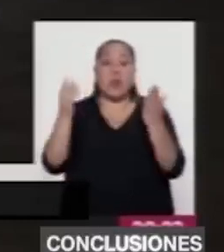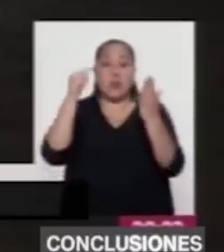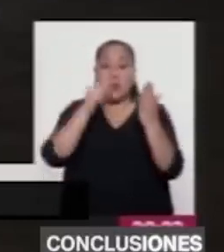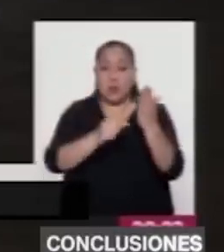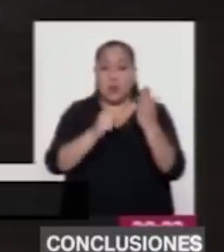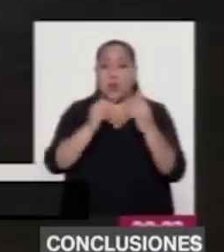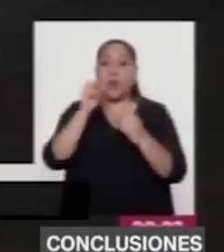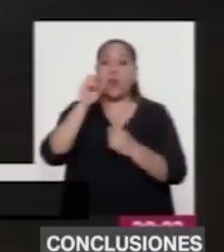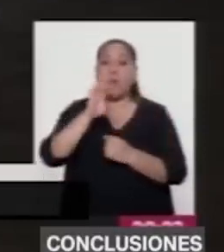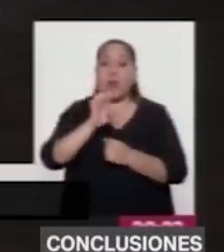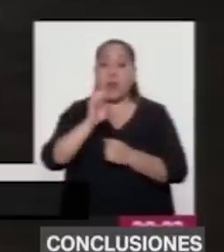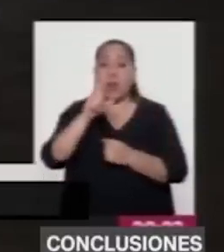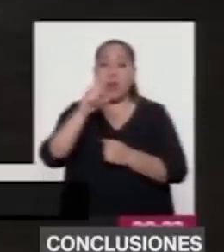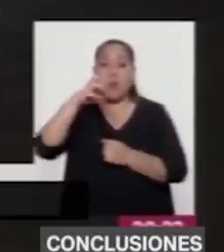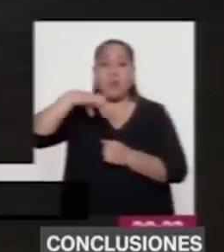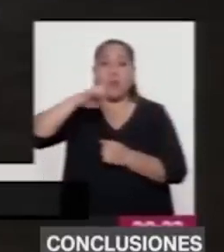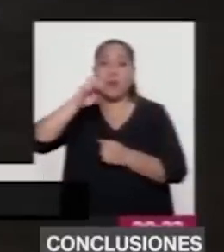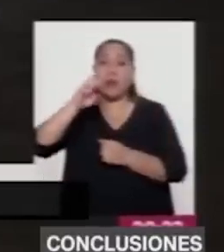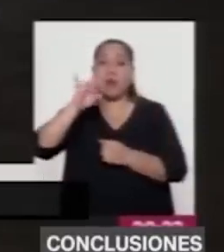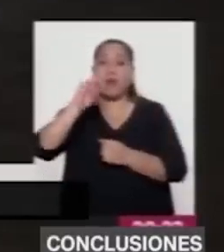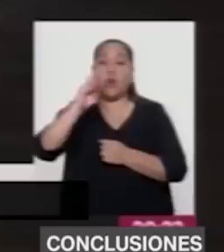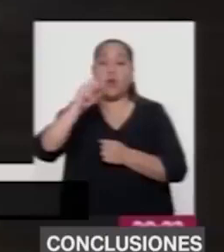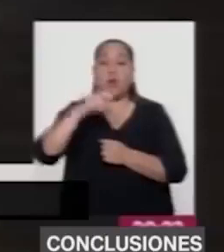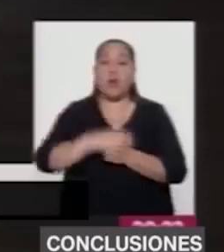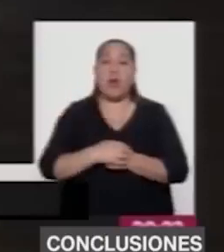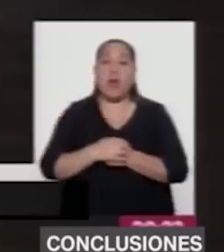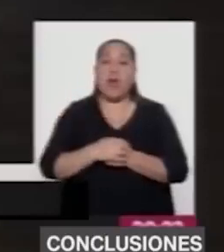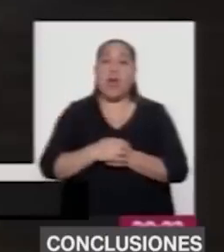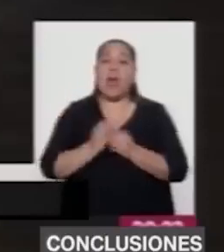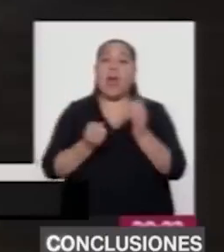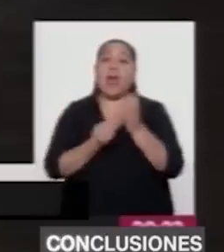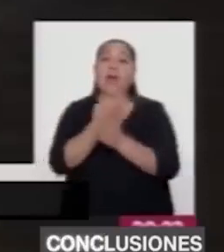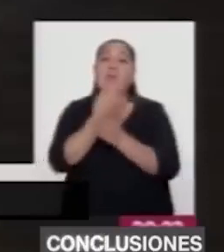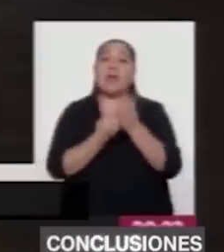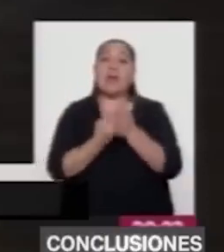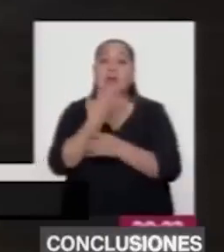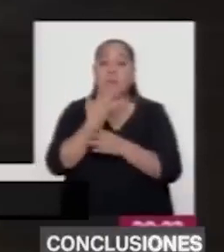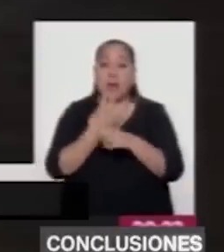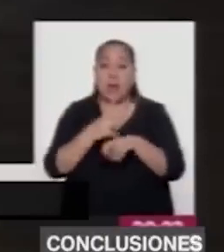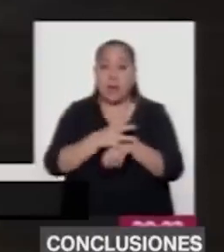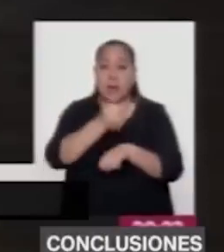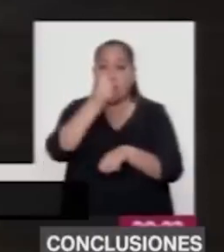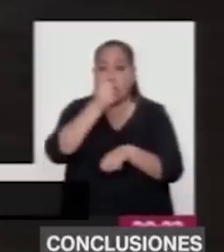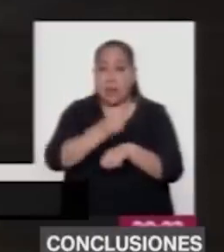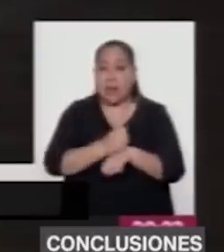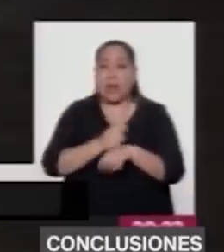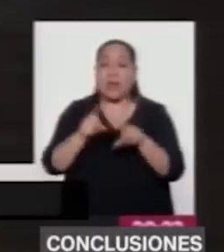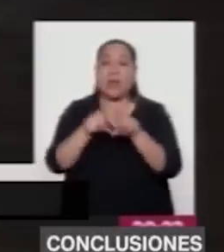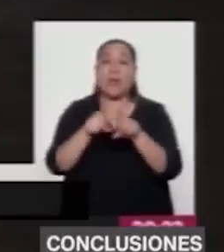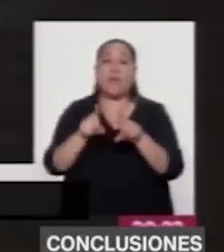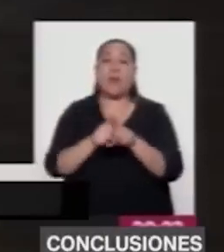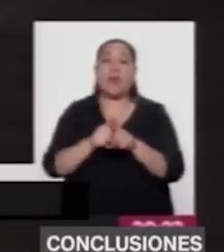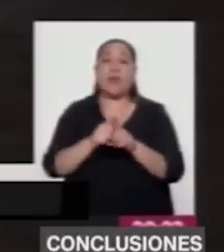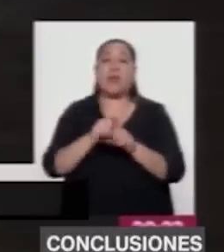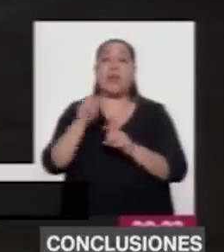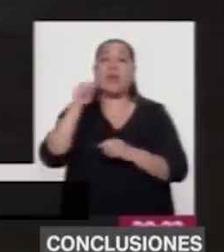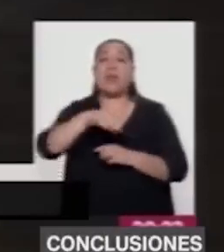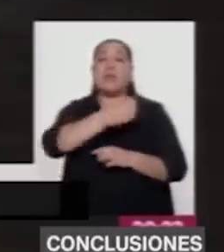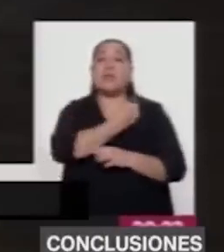el departamento de Arequipa y de ica que se suma a la emergencia acretada en andahuaylas